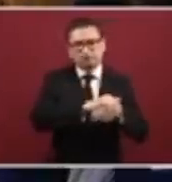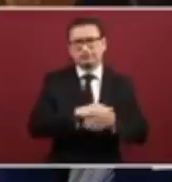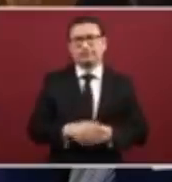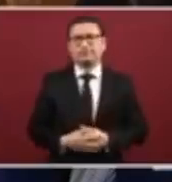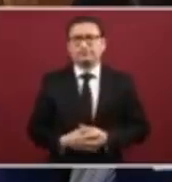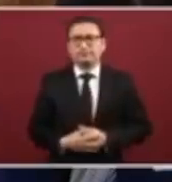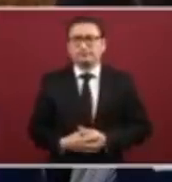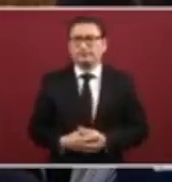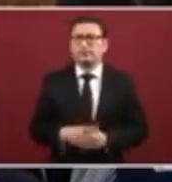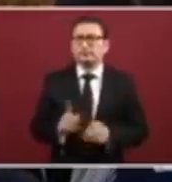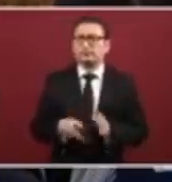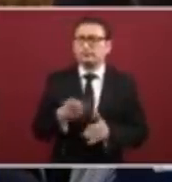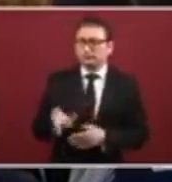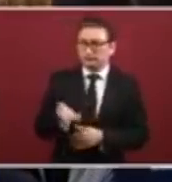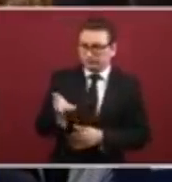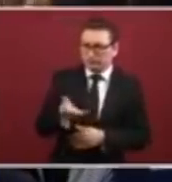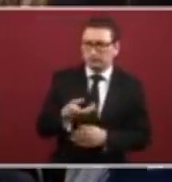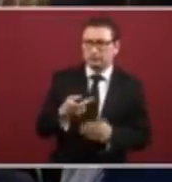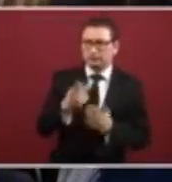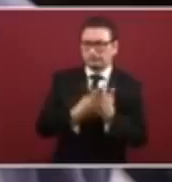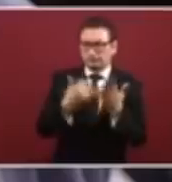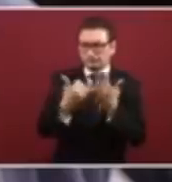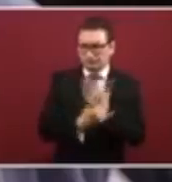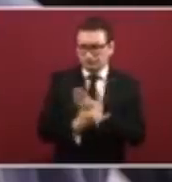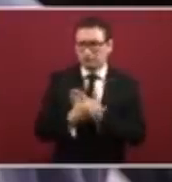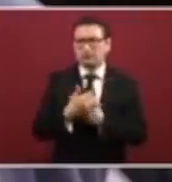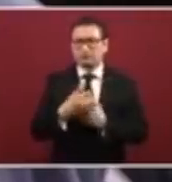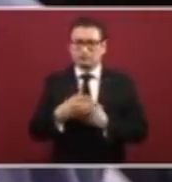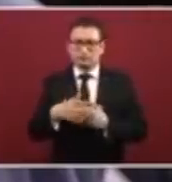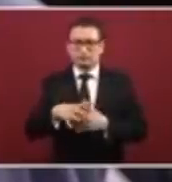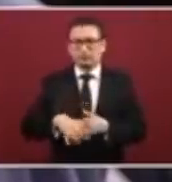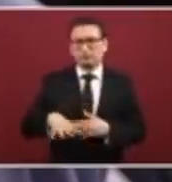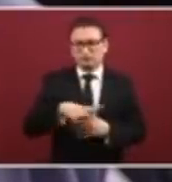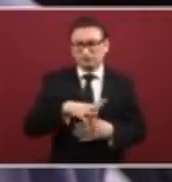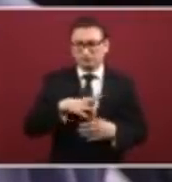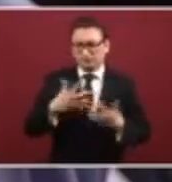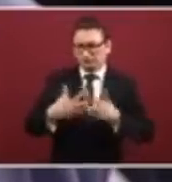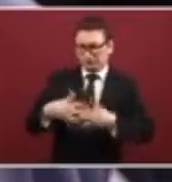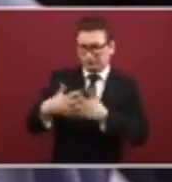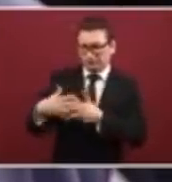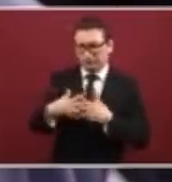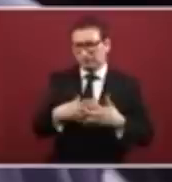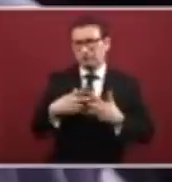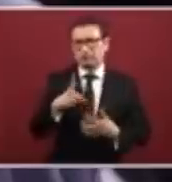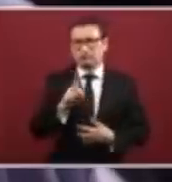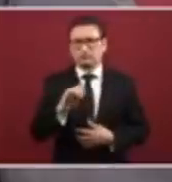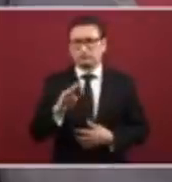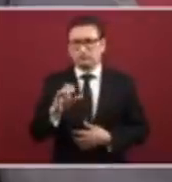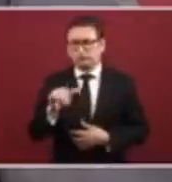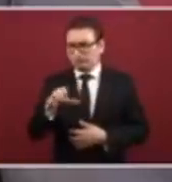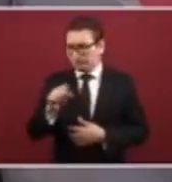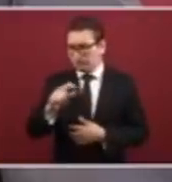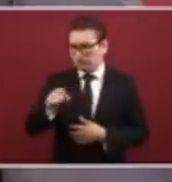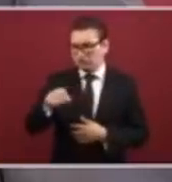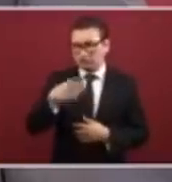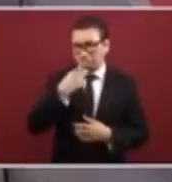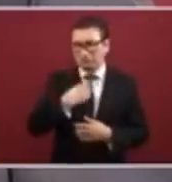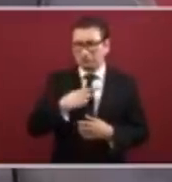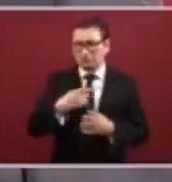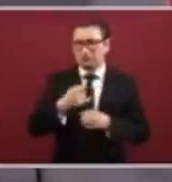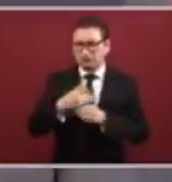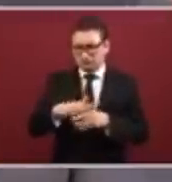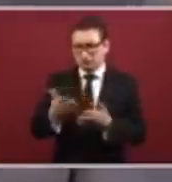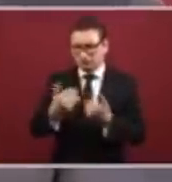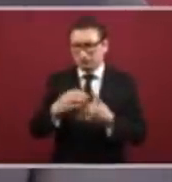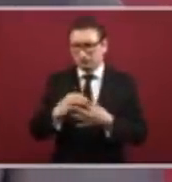del proyecto ejecutivo que decía que ya tiene la refinería de Dos Bocas, si nos puede proporcionar la información.